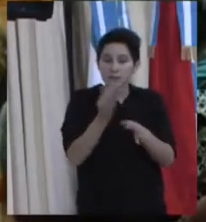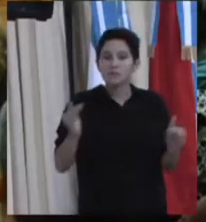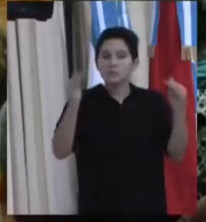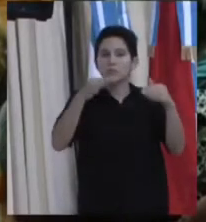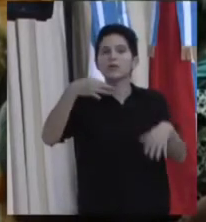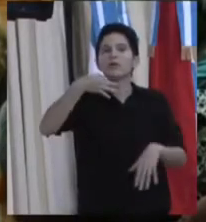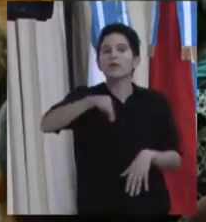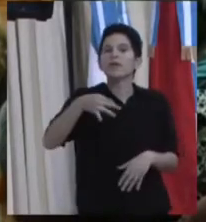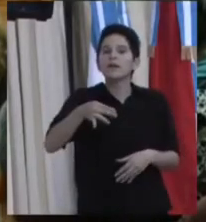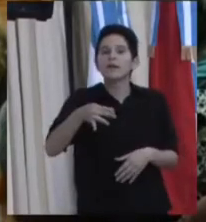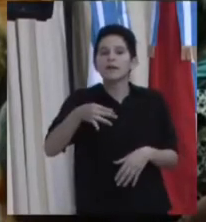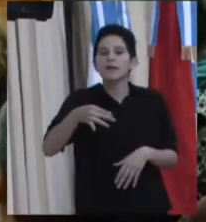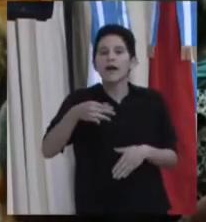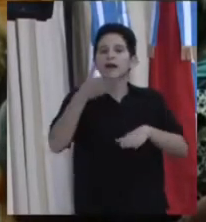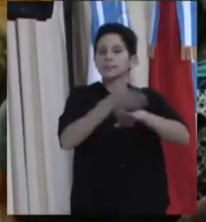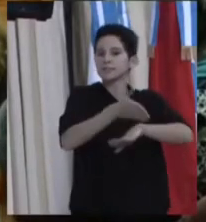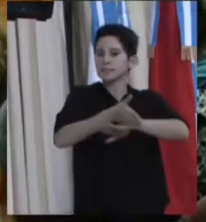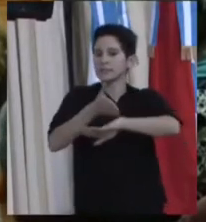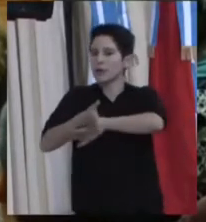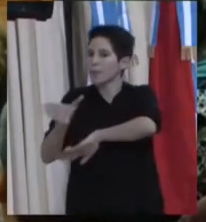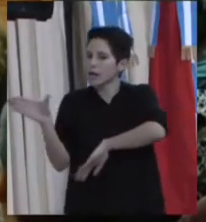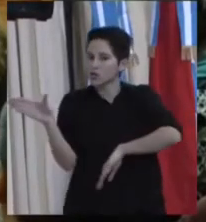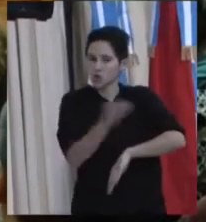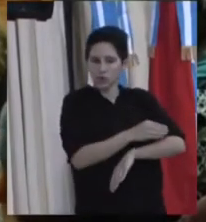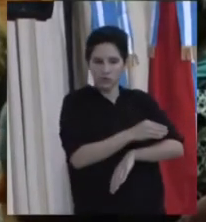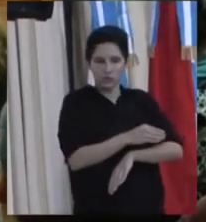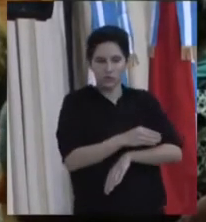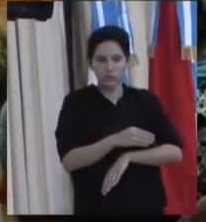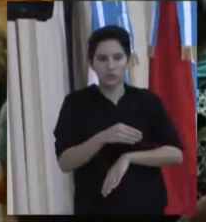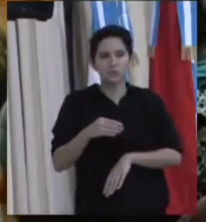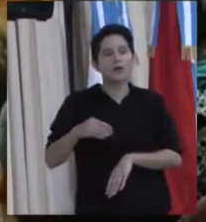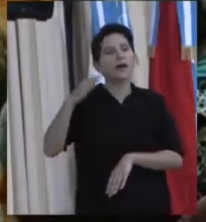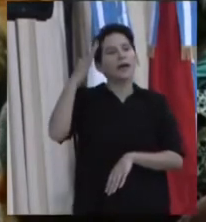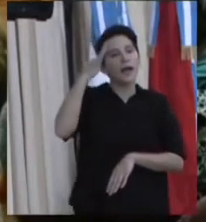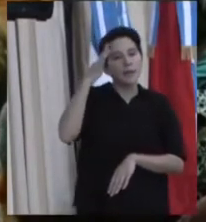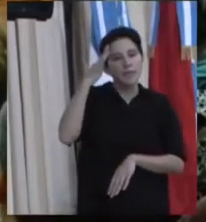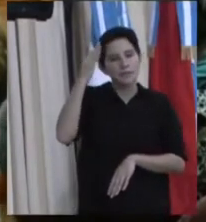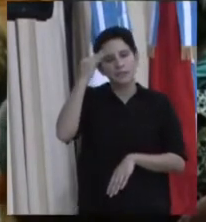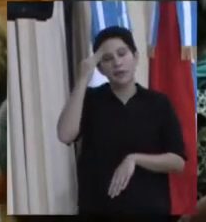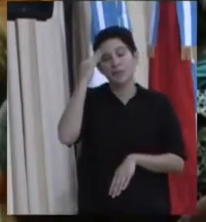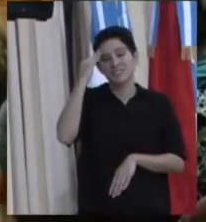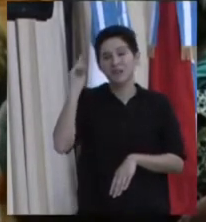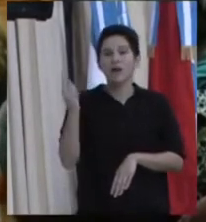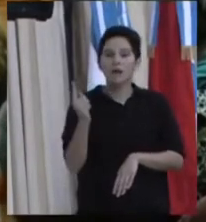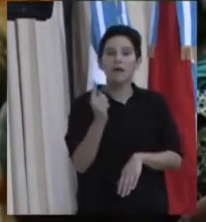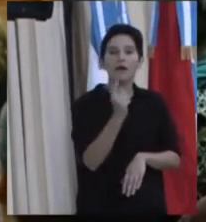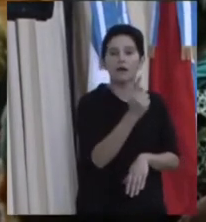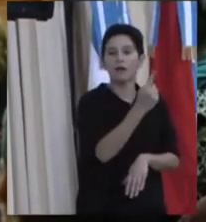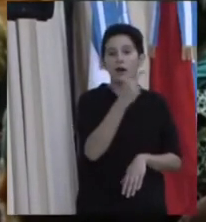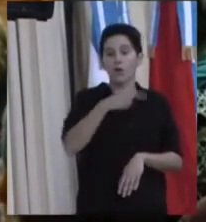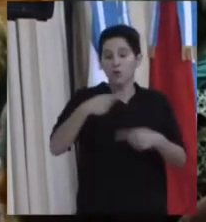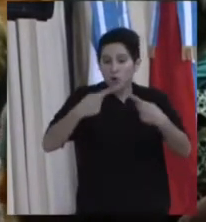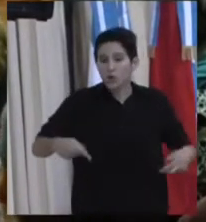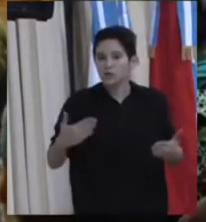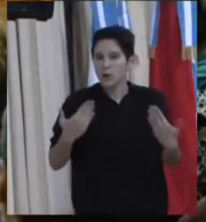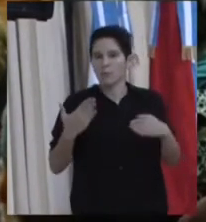debe hacerse igualmente accesible a todos, sobre la base de la capacidad de cada uno, por cuantos medios sean apropiados y